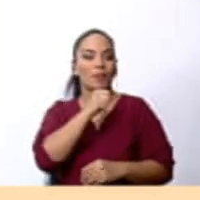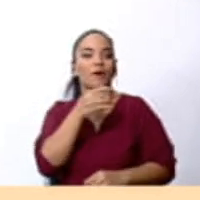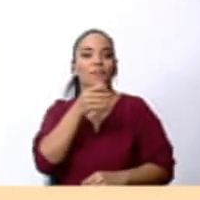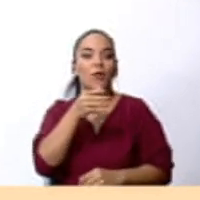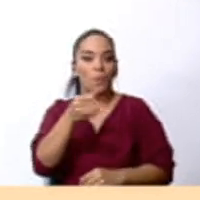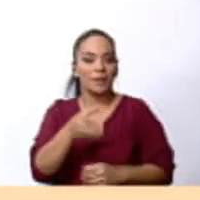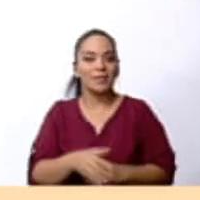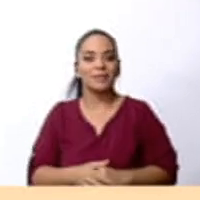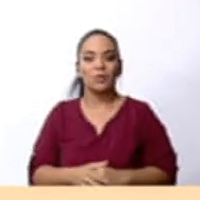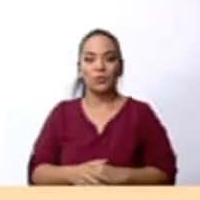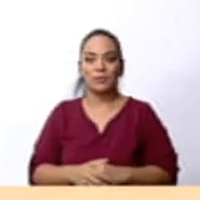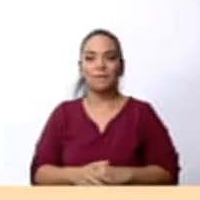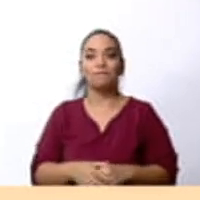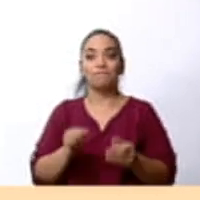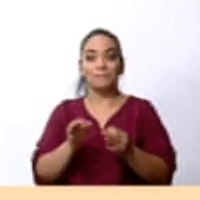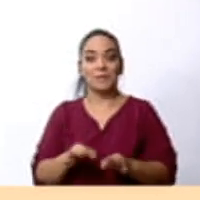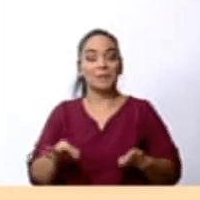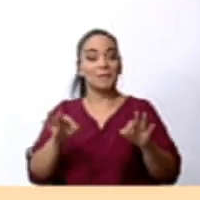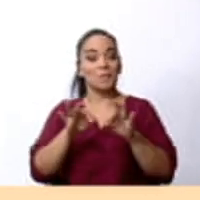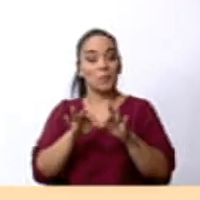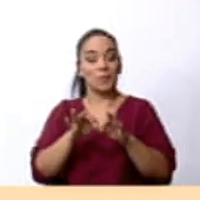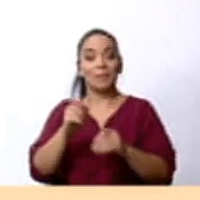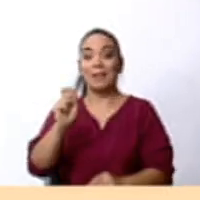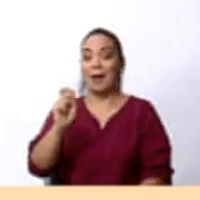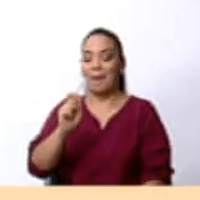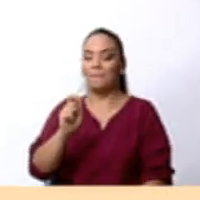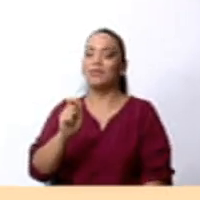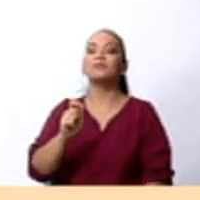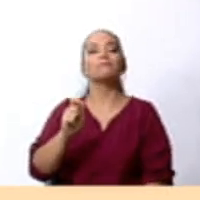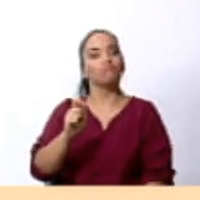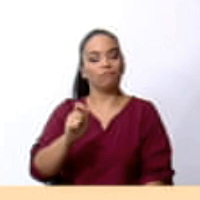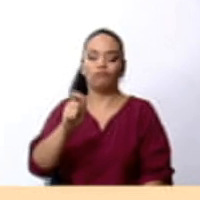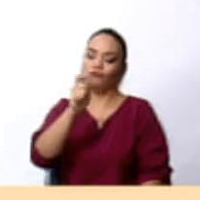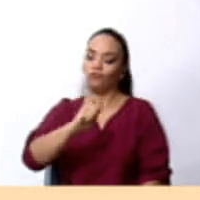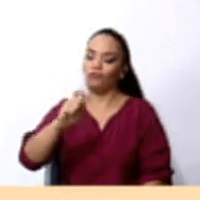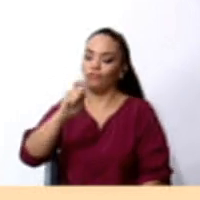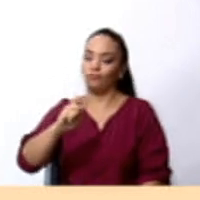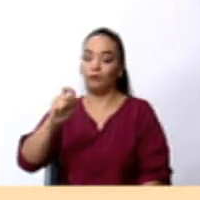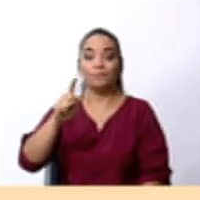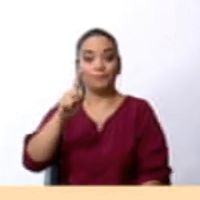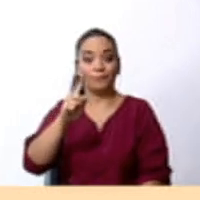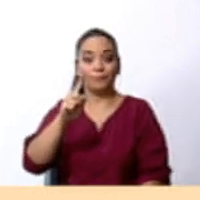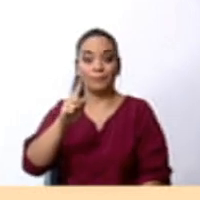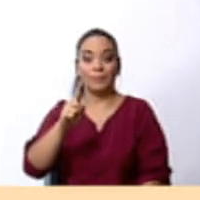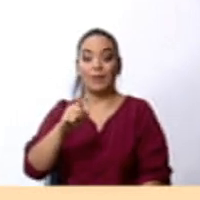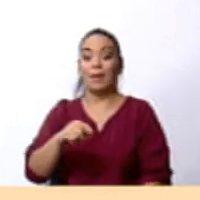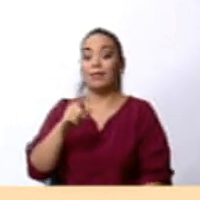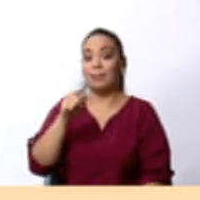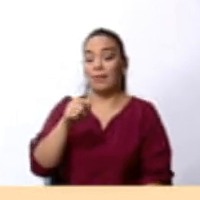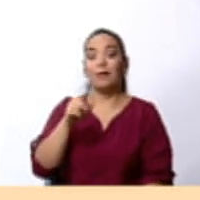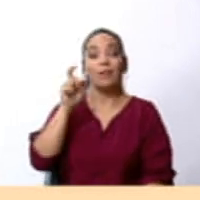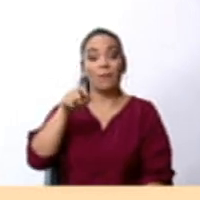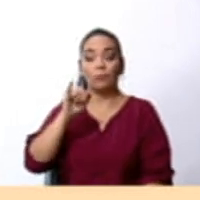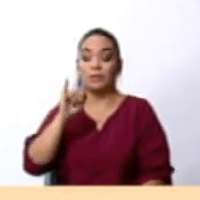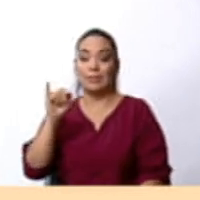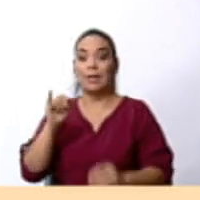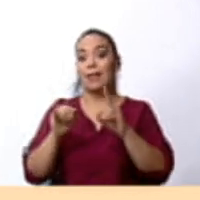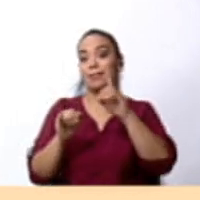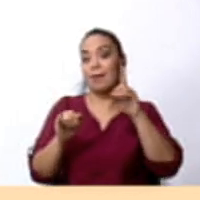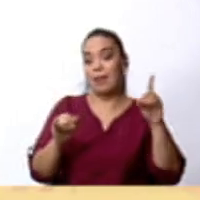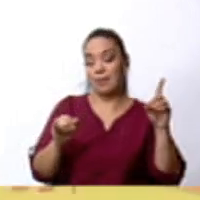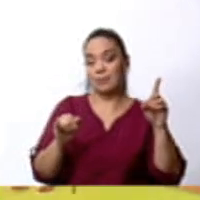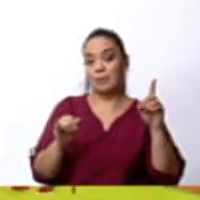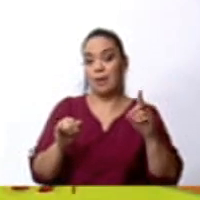recomendaciones: tomar el lápiz correcto y escribir de izquierda a derecha y hacer las letras de arriba a